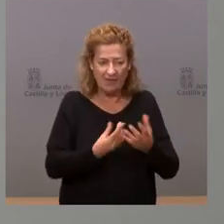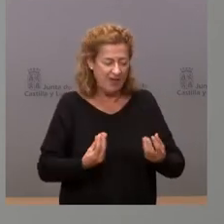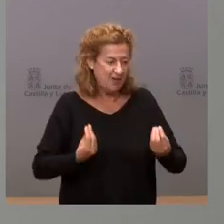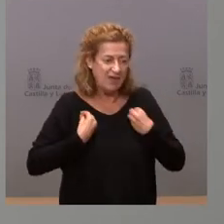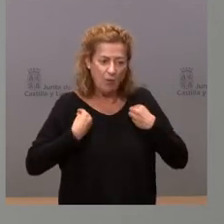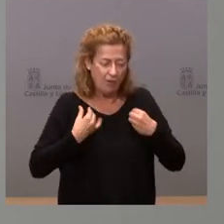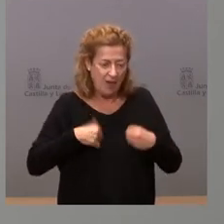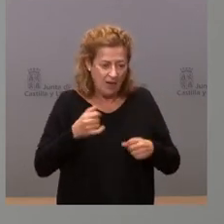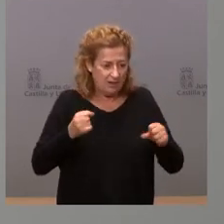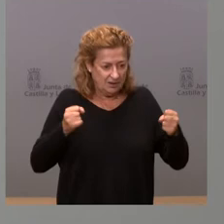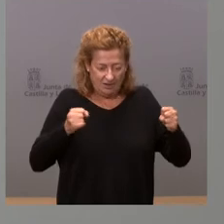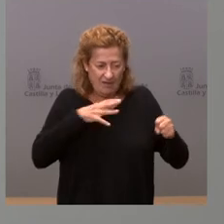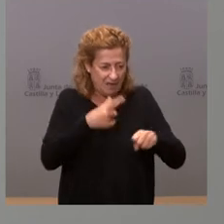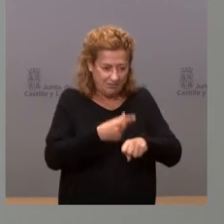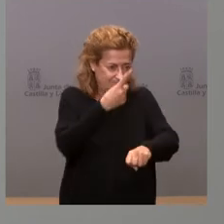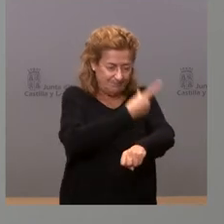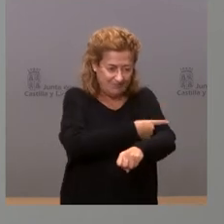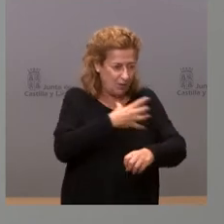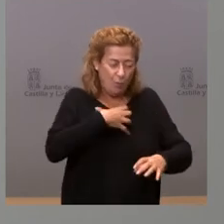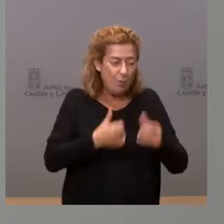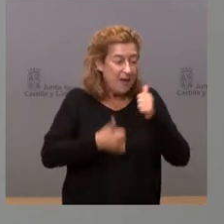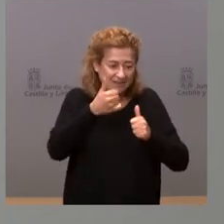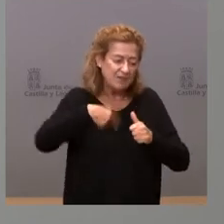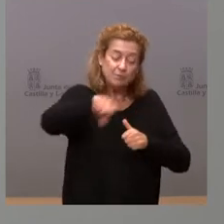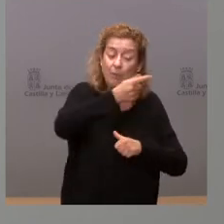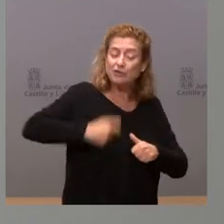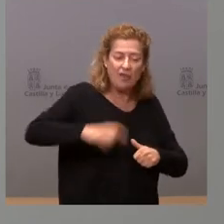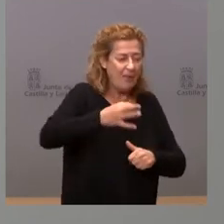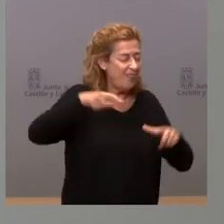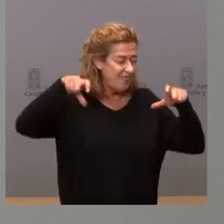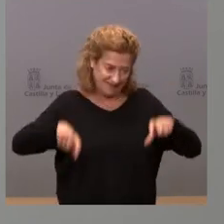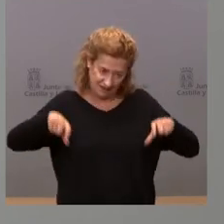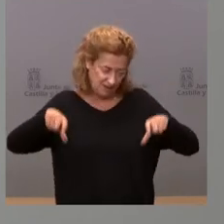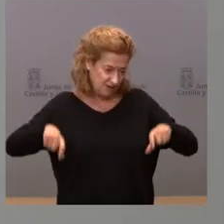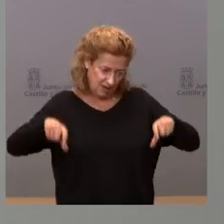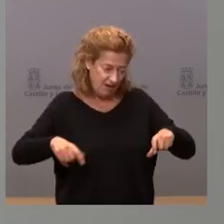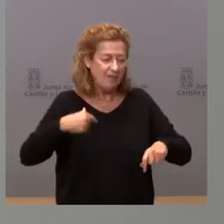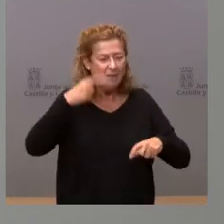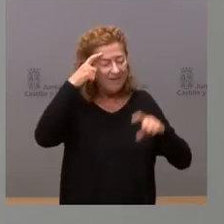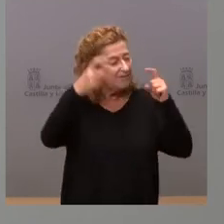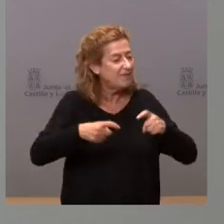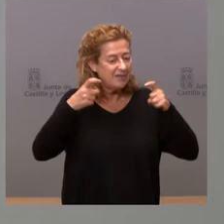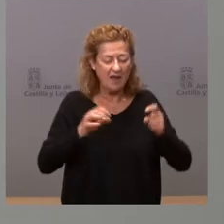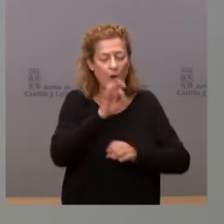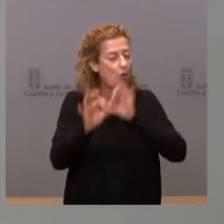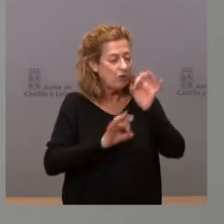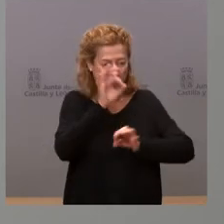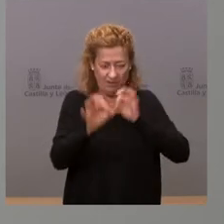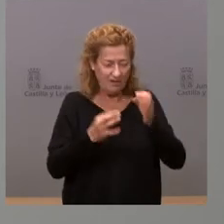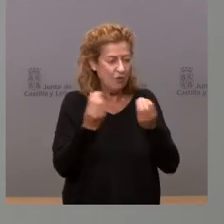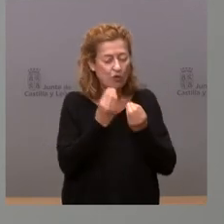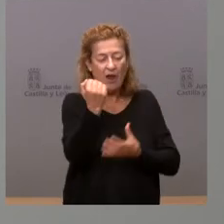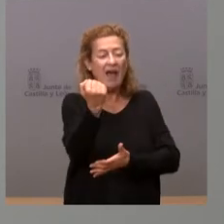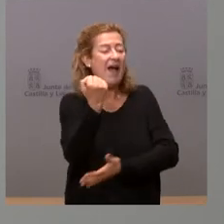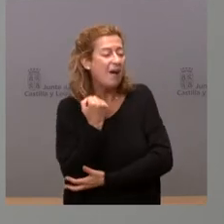los profesionales tienen que tienen que descansar y por lo tanto tenemos que intentar organizar con apoyo de